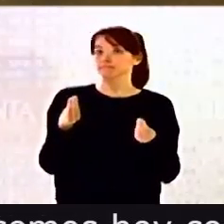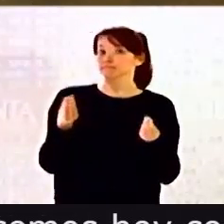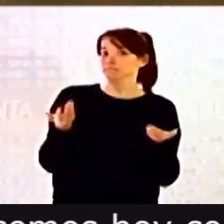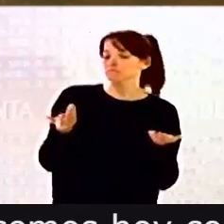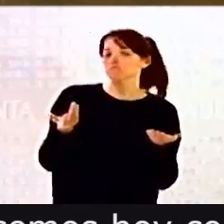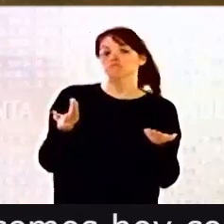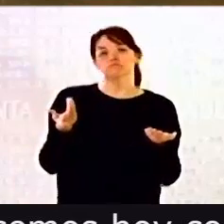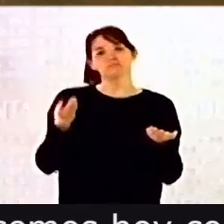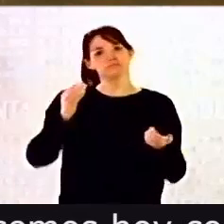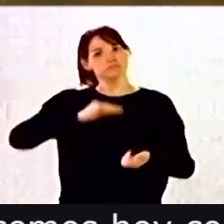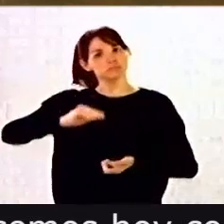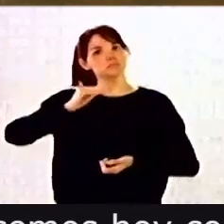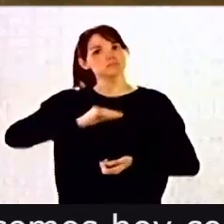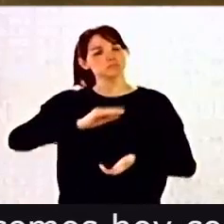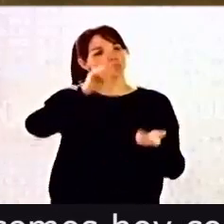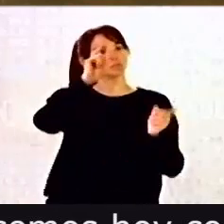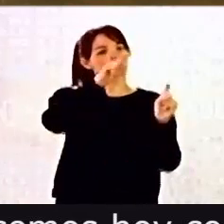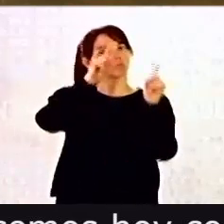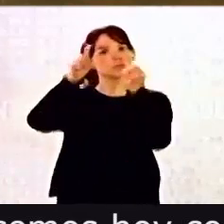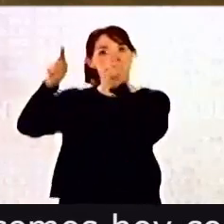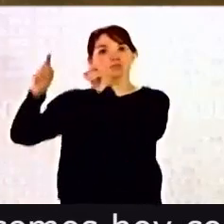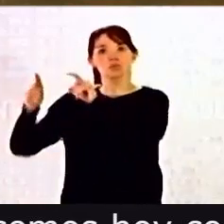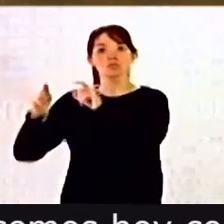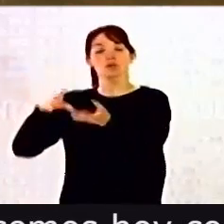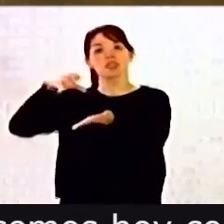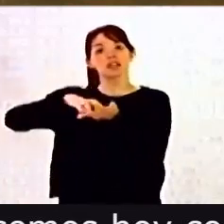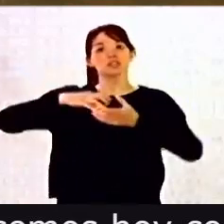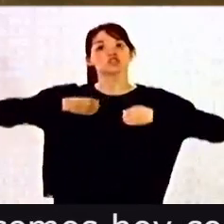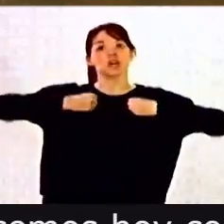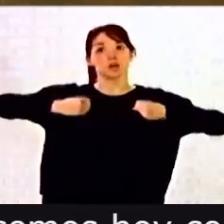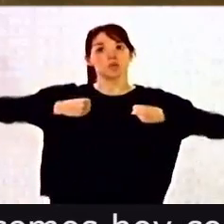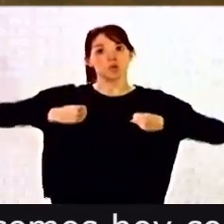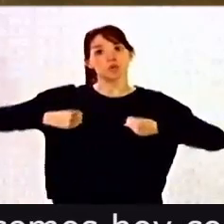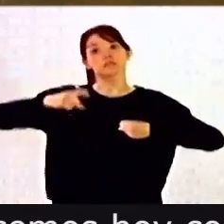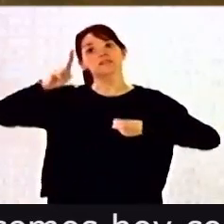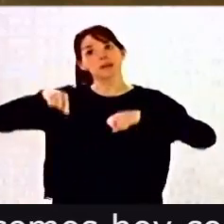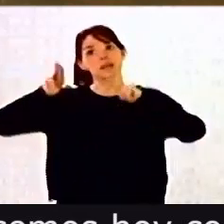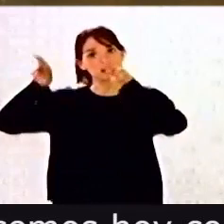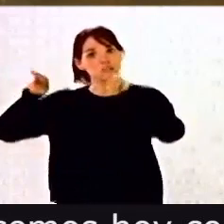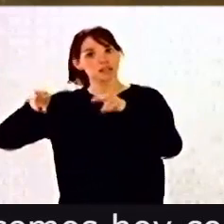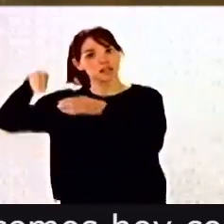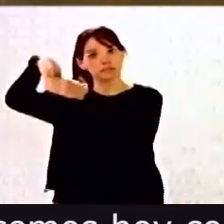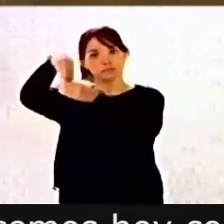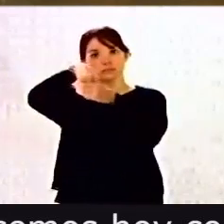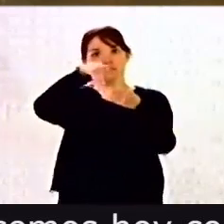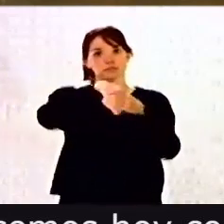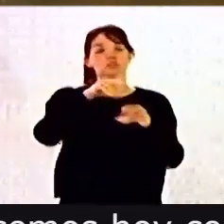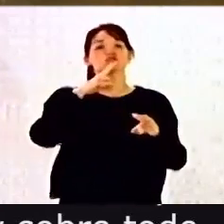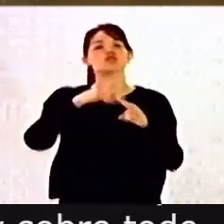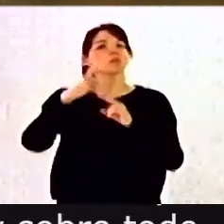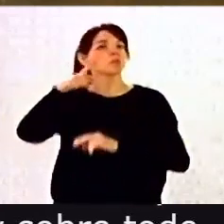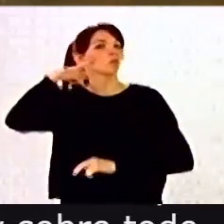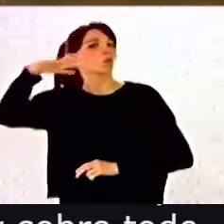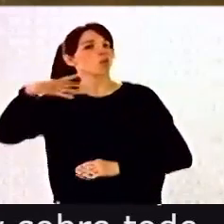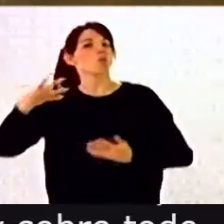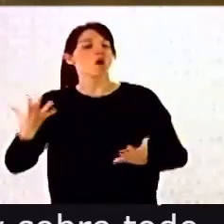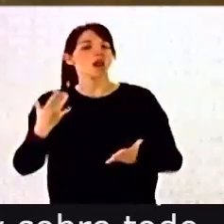importante implantación en todas las áreas de salud y sobre todo en el ámbito sociosanitario, por los conocidos test